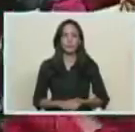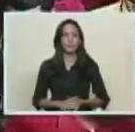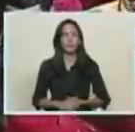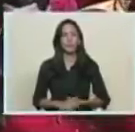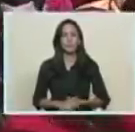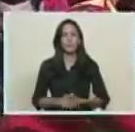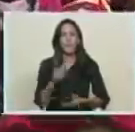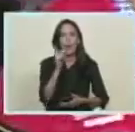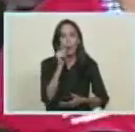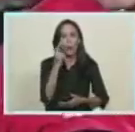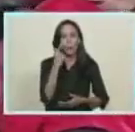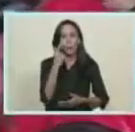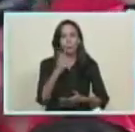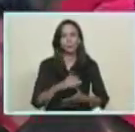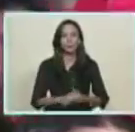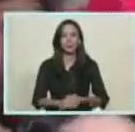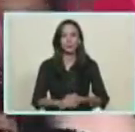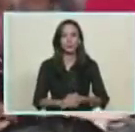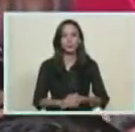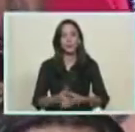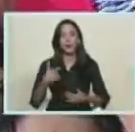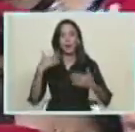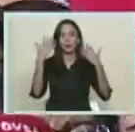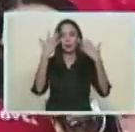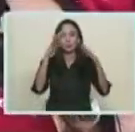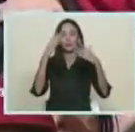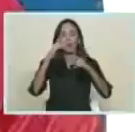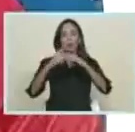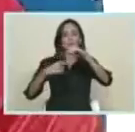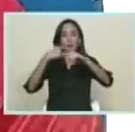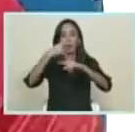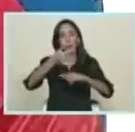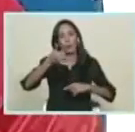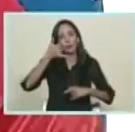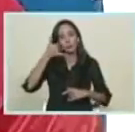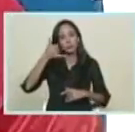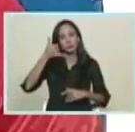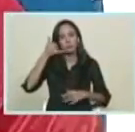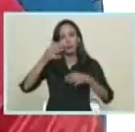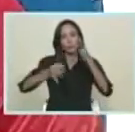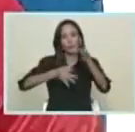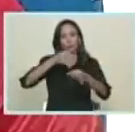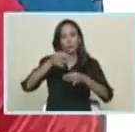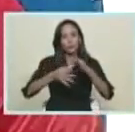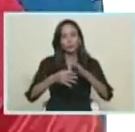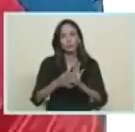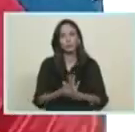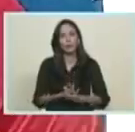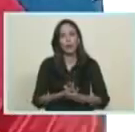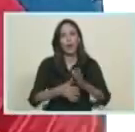Ali Rodríguez Araque. Estoy por hablar con él. Es embajador en Cuba,